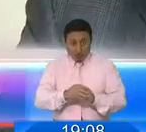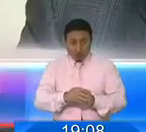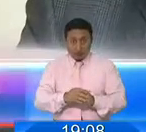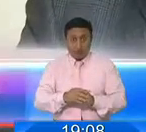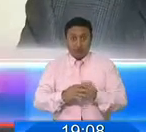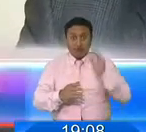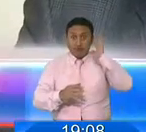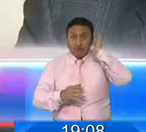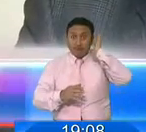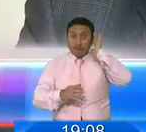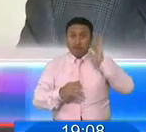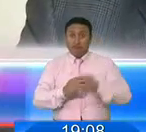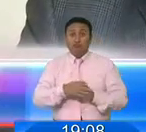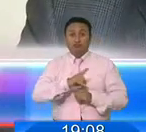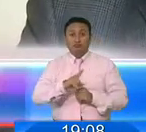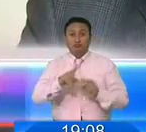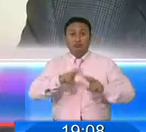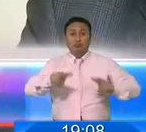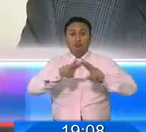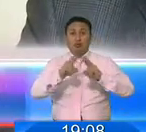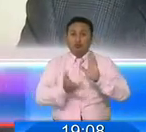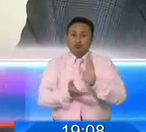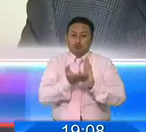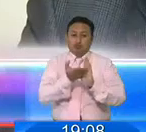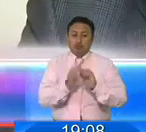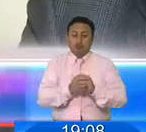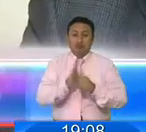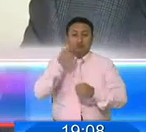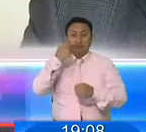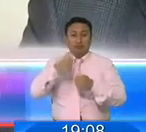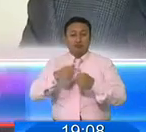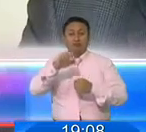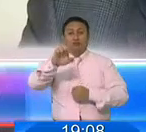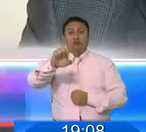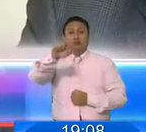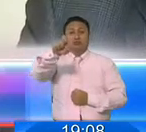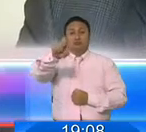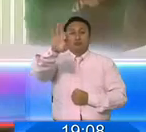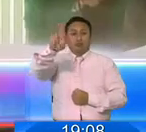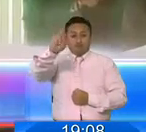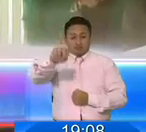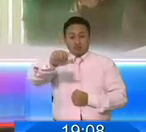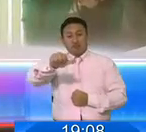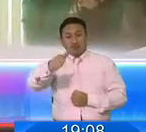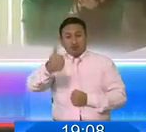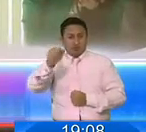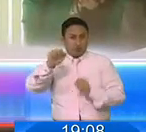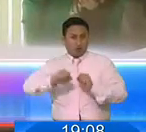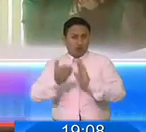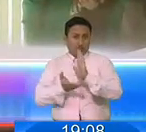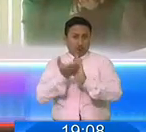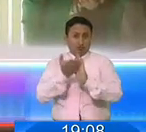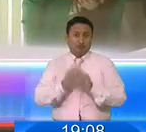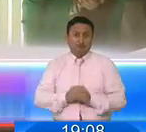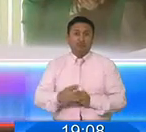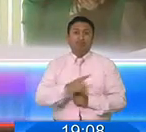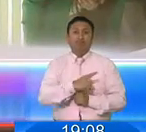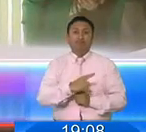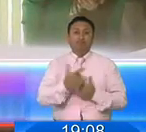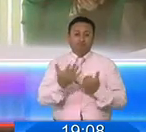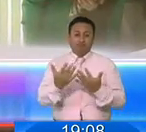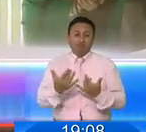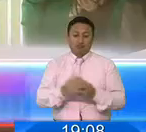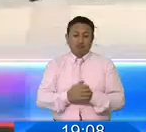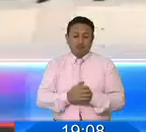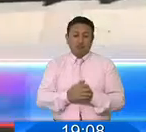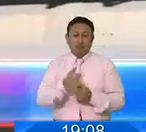tendrá que subir la gasolina extra y otros combustibles panorama ante el cual irá algo señala que hay que esperar al